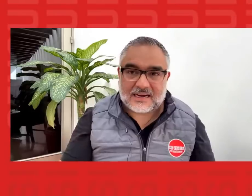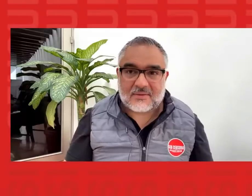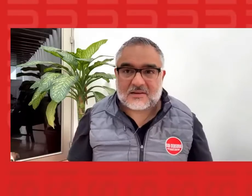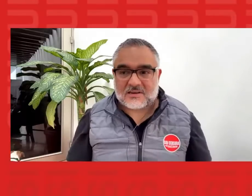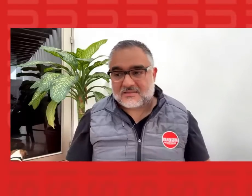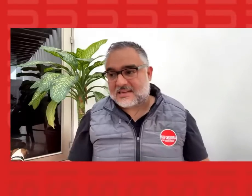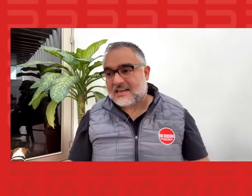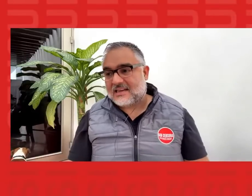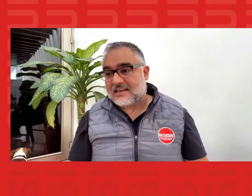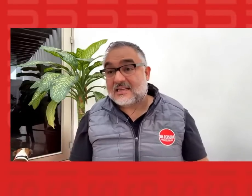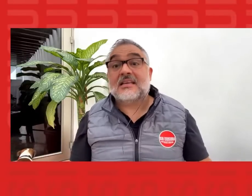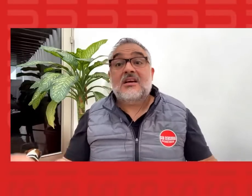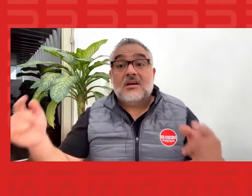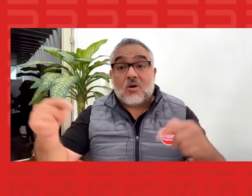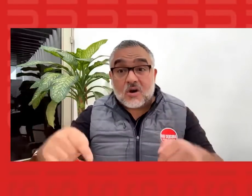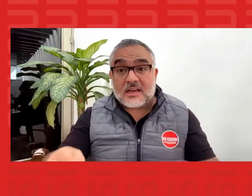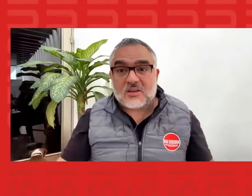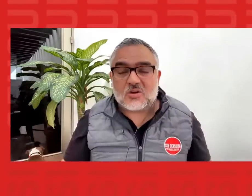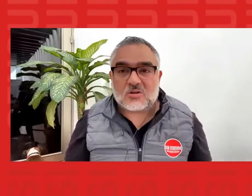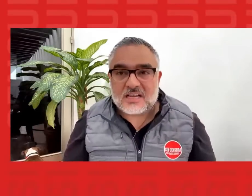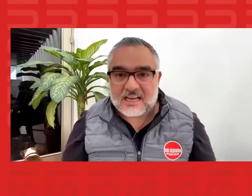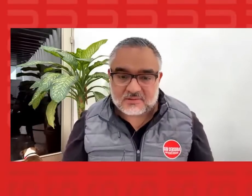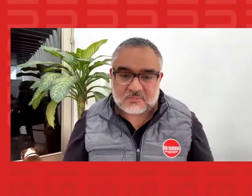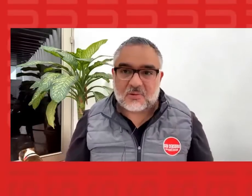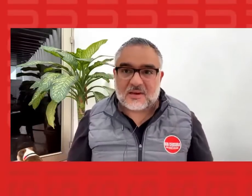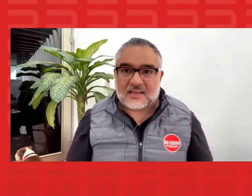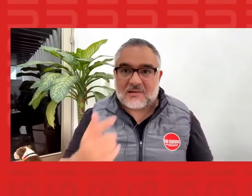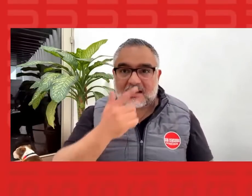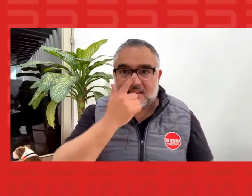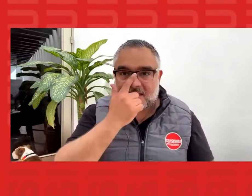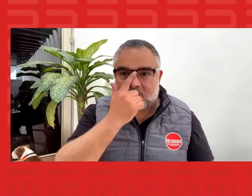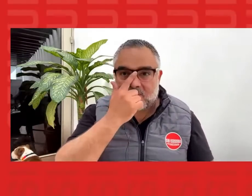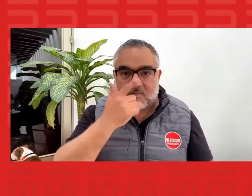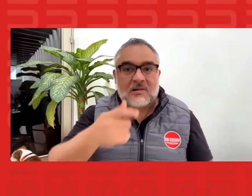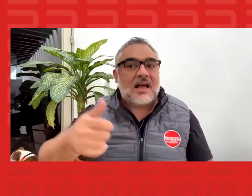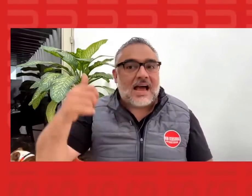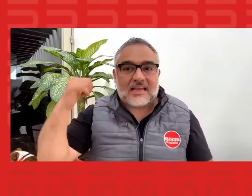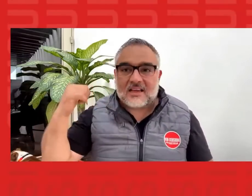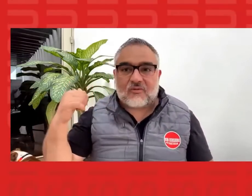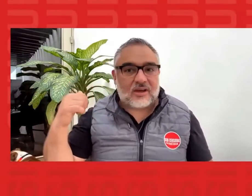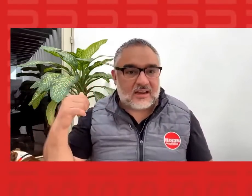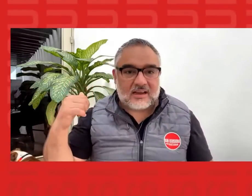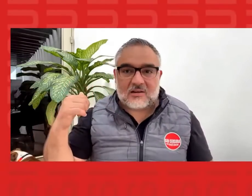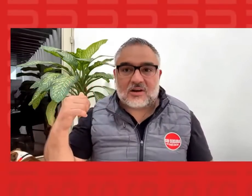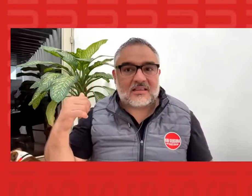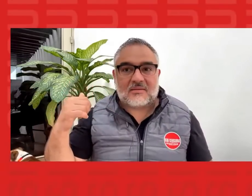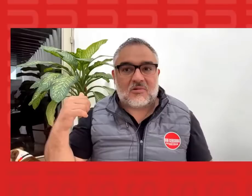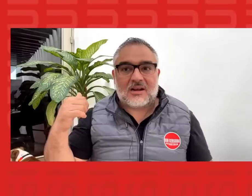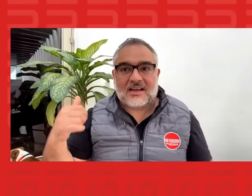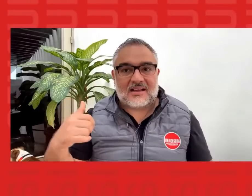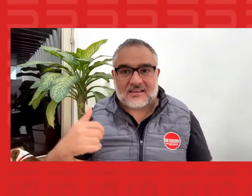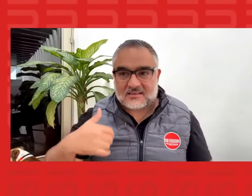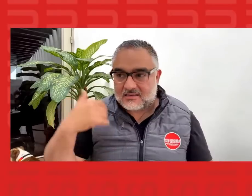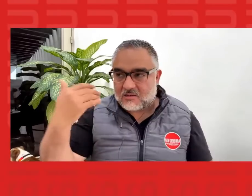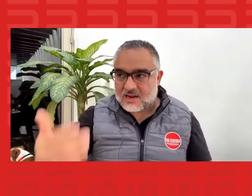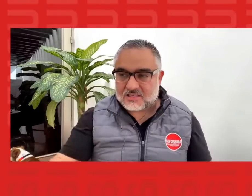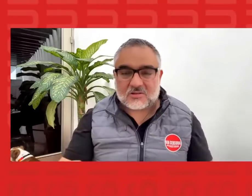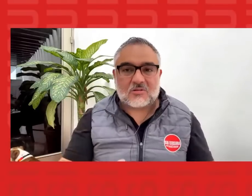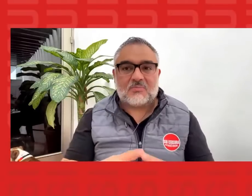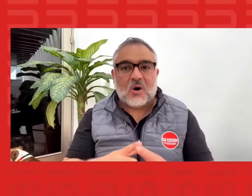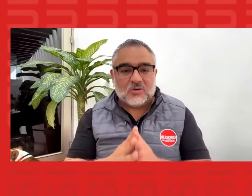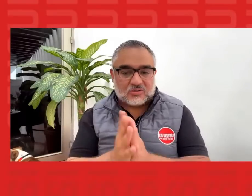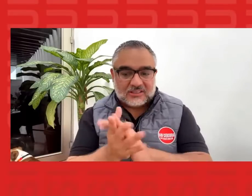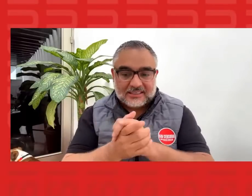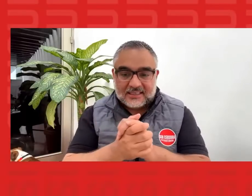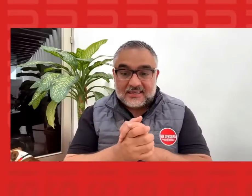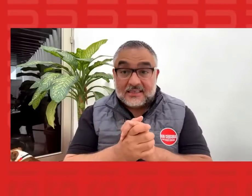llamados para acabar con las mañaneras? Hoy el New York Times publica un artículo. Ayer fue Loret de Mola en el